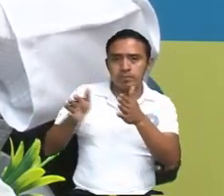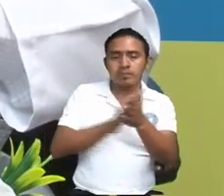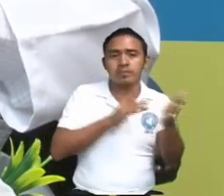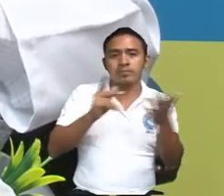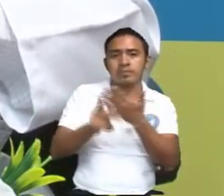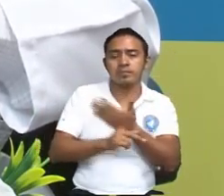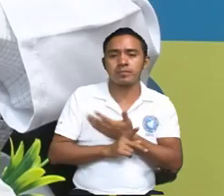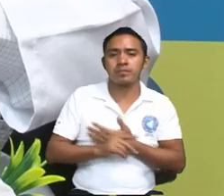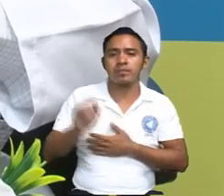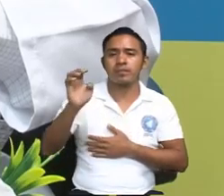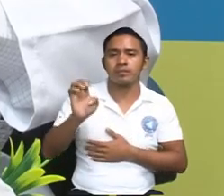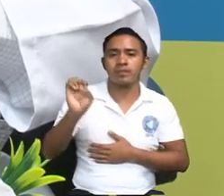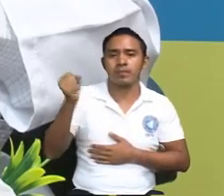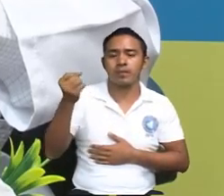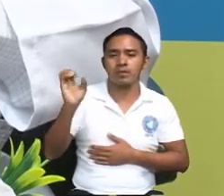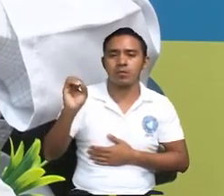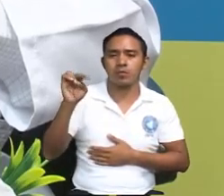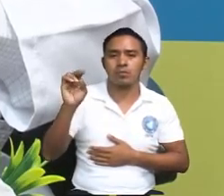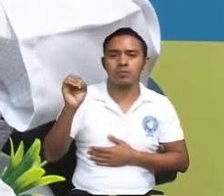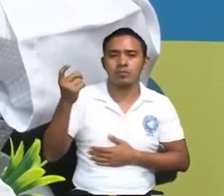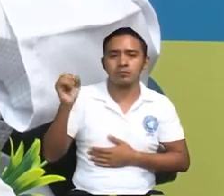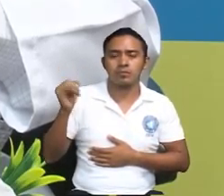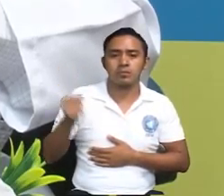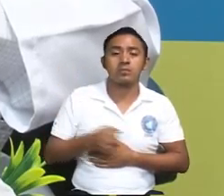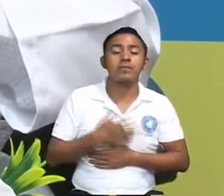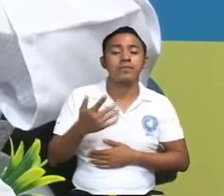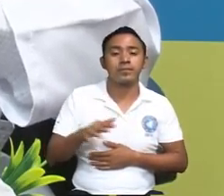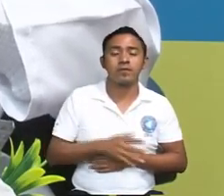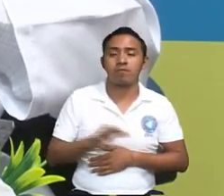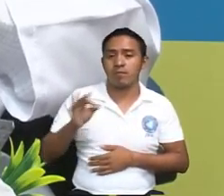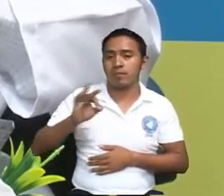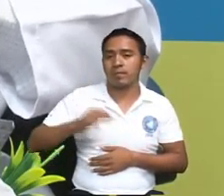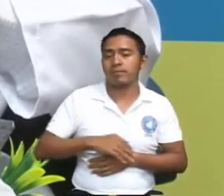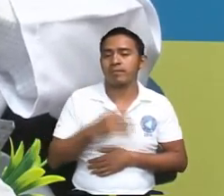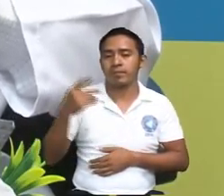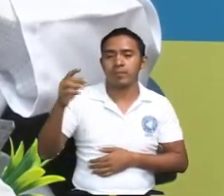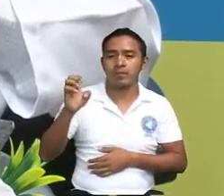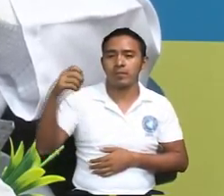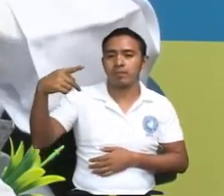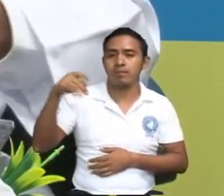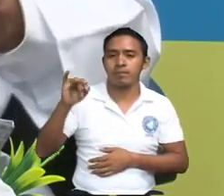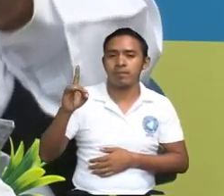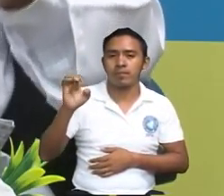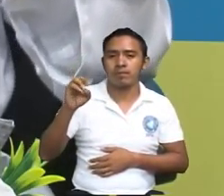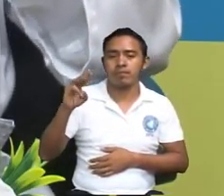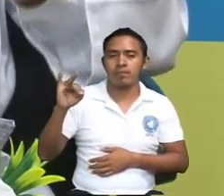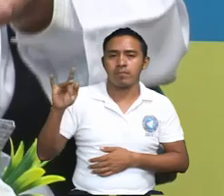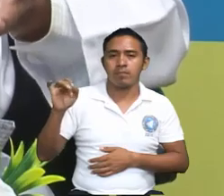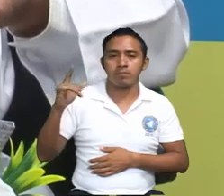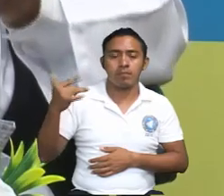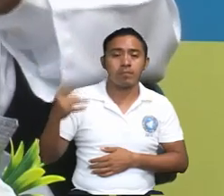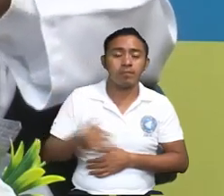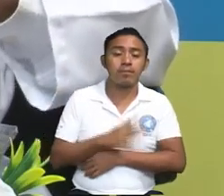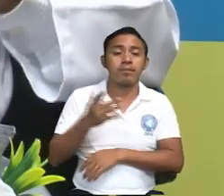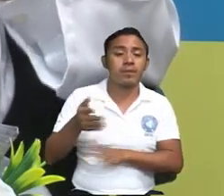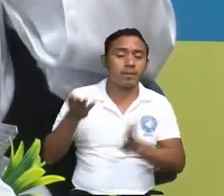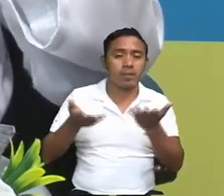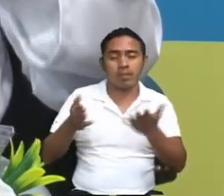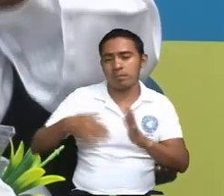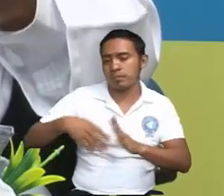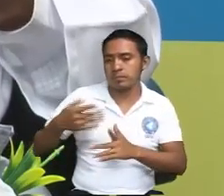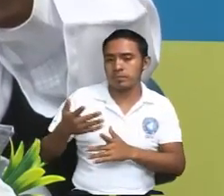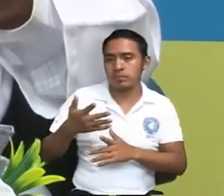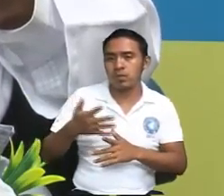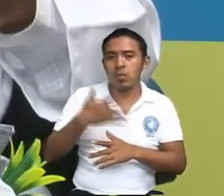de zoonosis, que lo tenemos en la parte epidemiológica. Uh-huh. A pesar de que es una zoonosis que puede ser tal vez llevada por